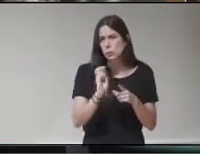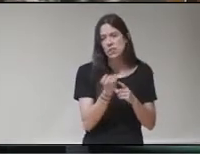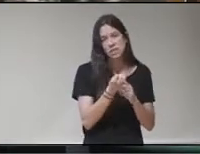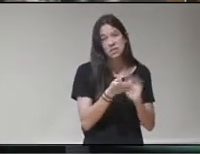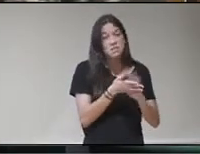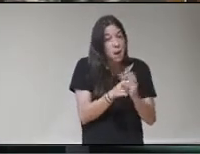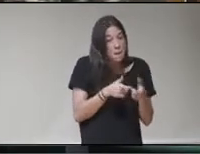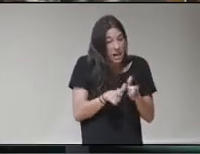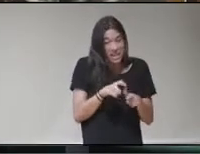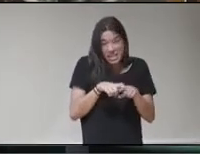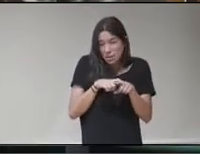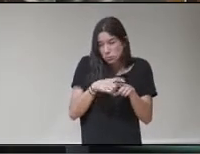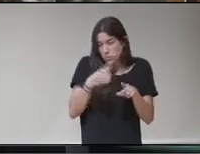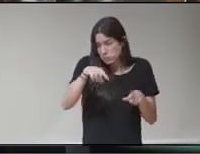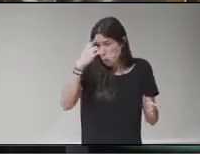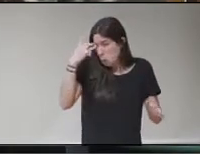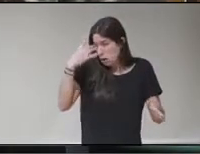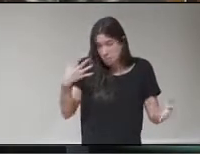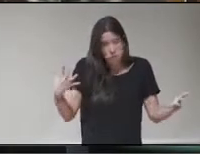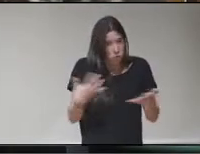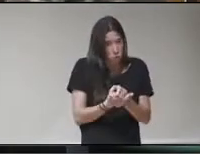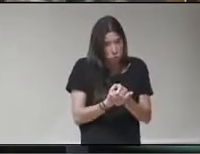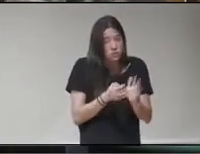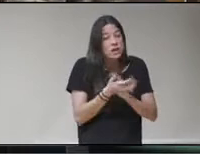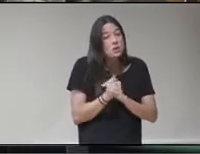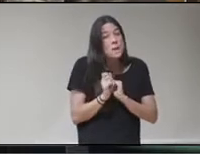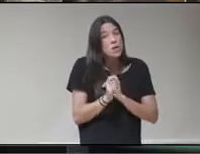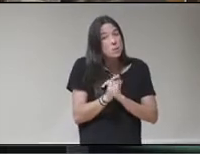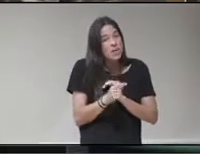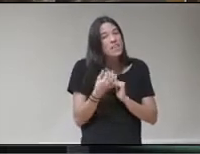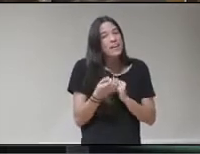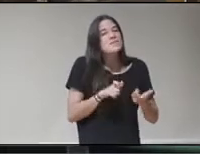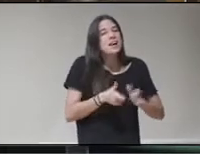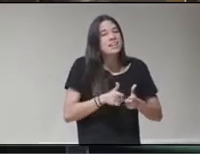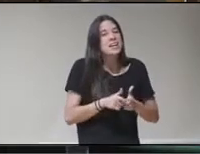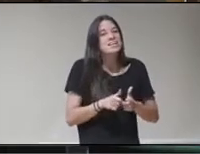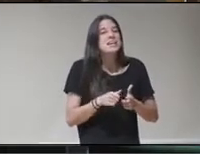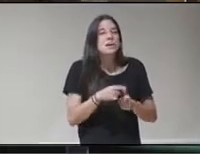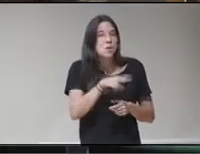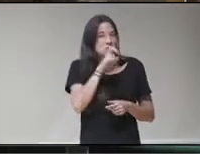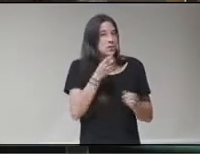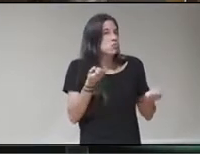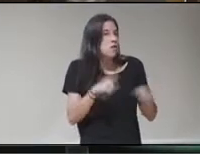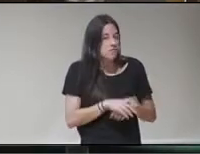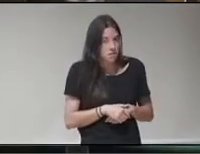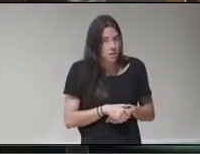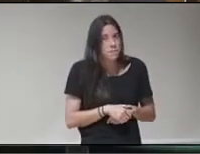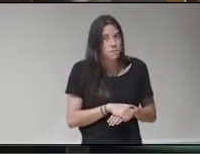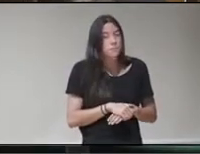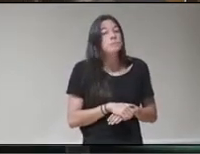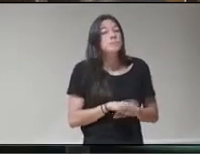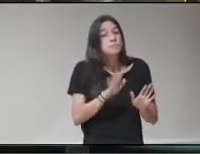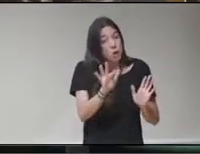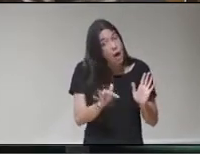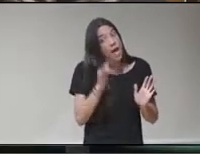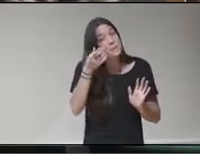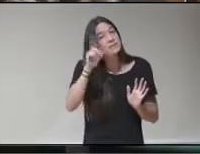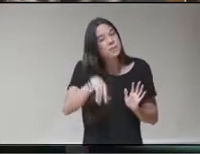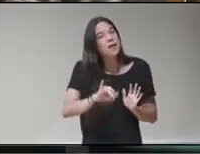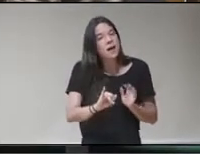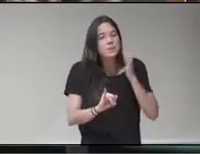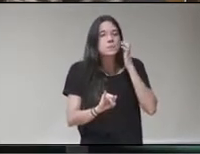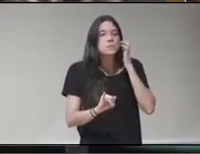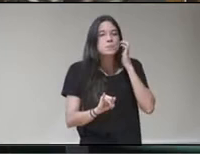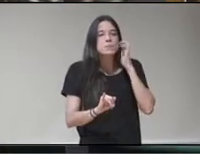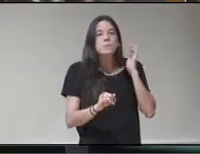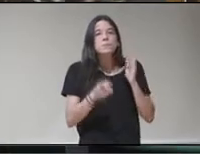que se os ocurran. Una predominancia de bacterias anaerobias estrictas, pero aparte de eso vamos a tener, por ejemplo,